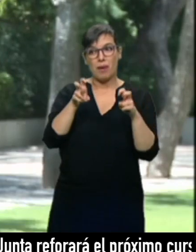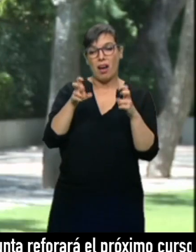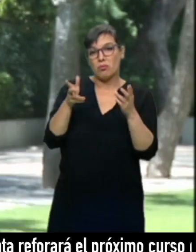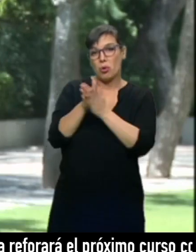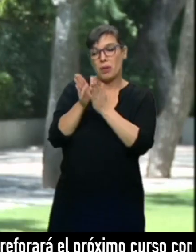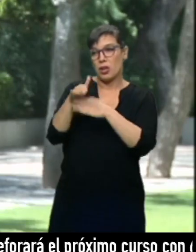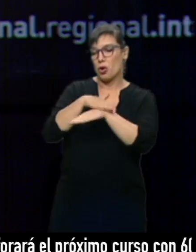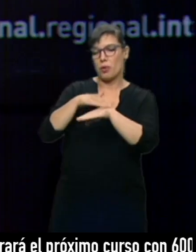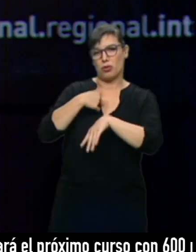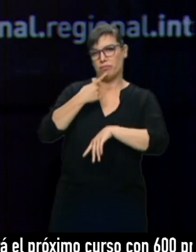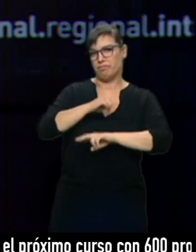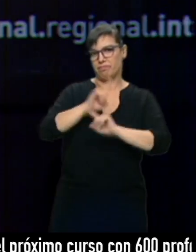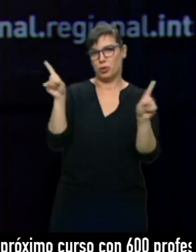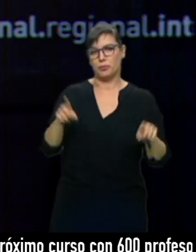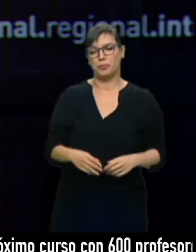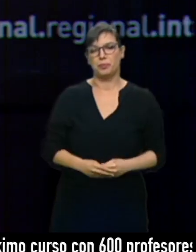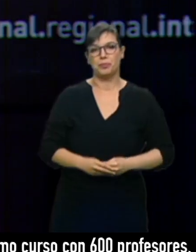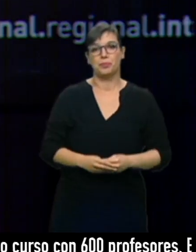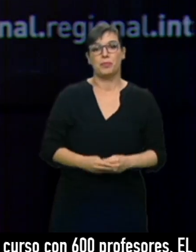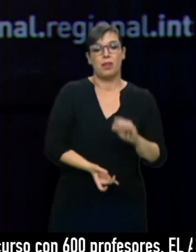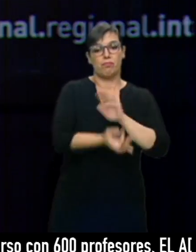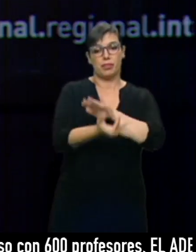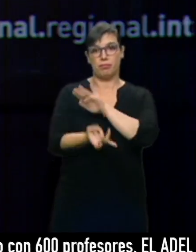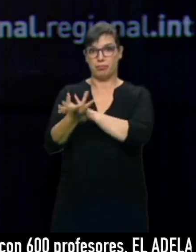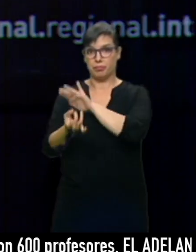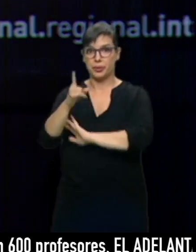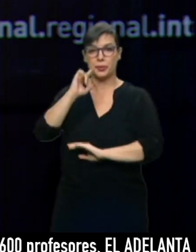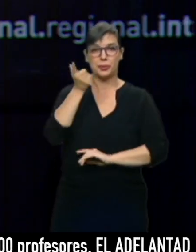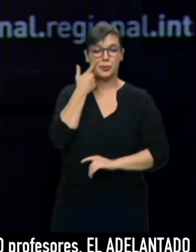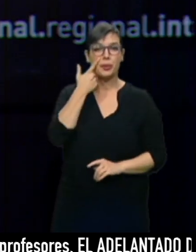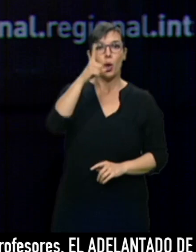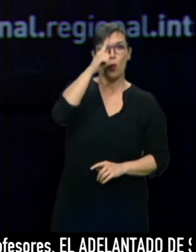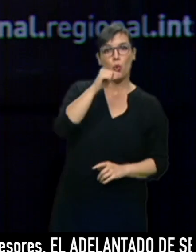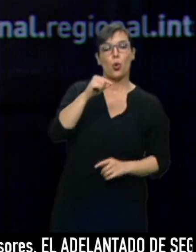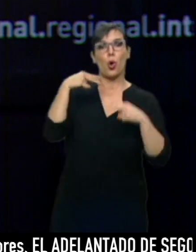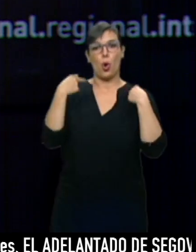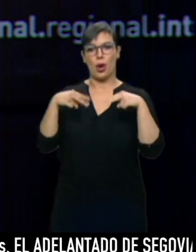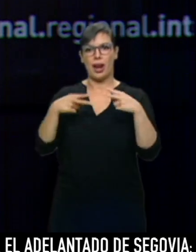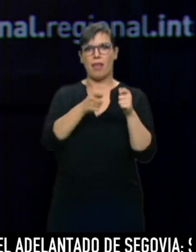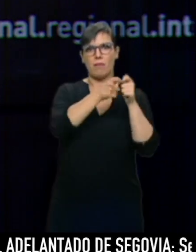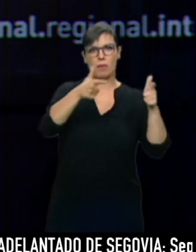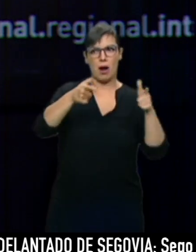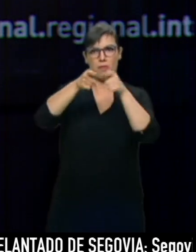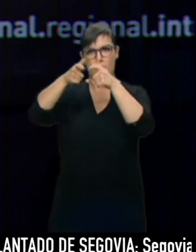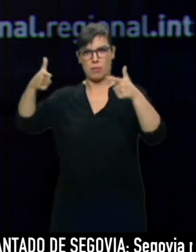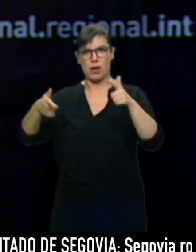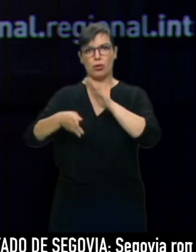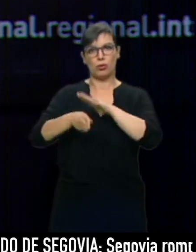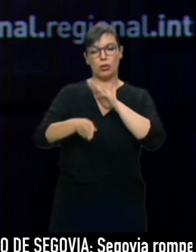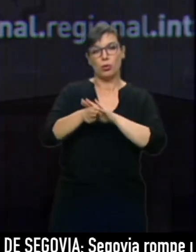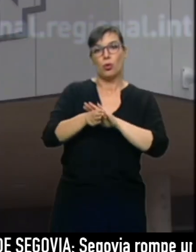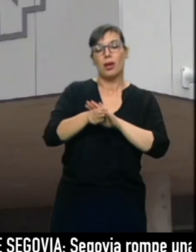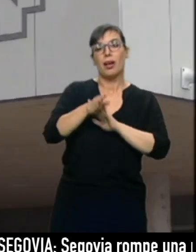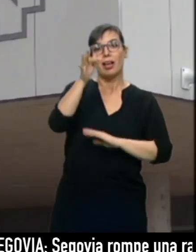Gobierno. Los rebrotes de coronavirus localizados en Lugo y Lérida siguen sumando casos. El número de positivos